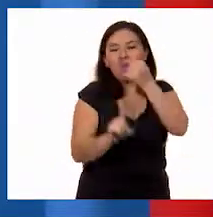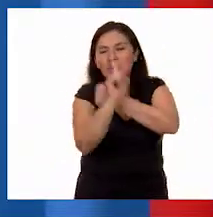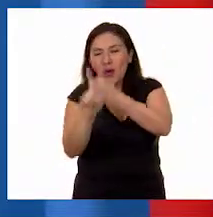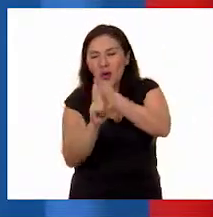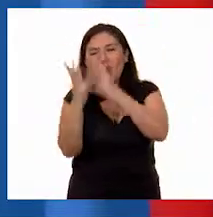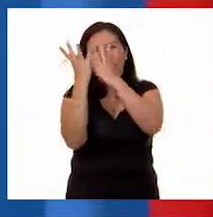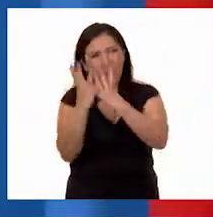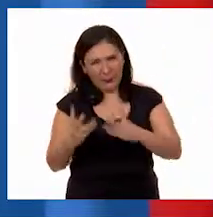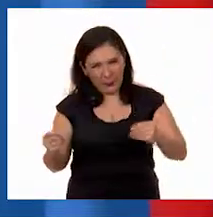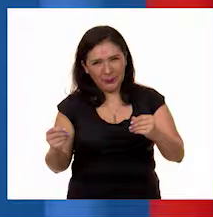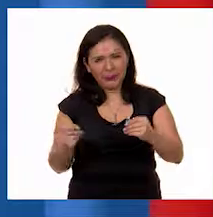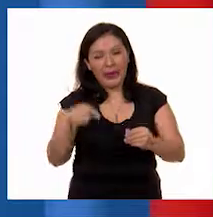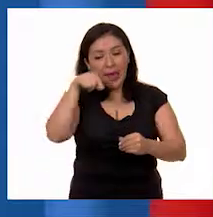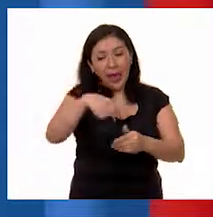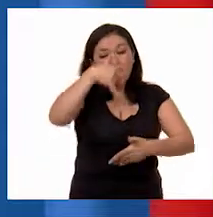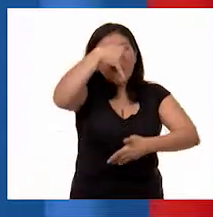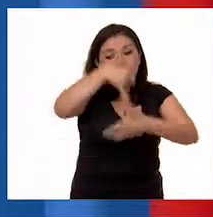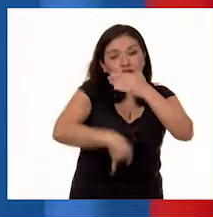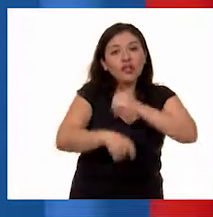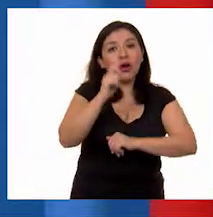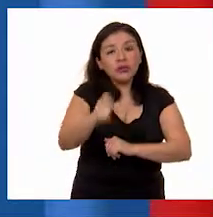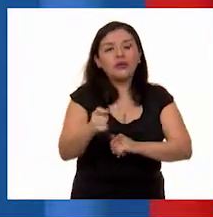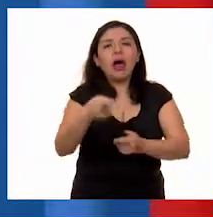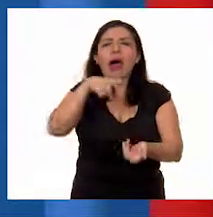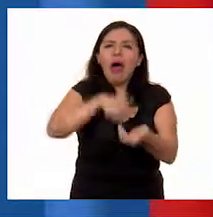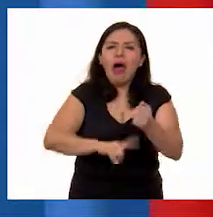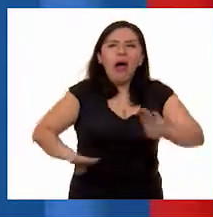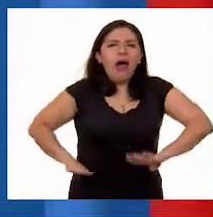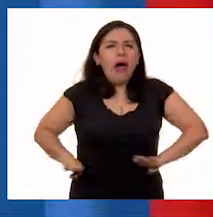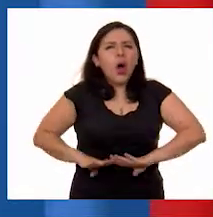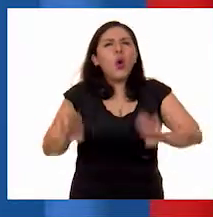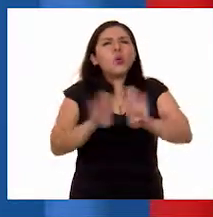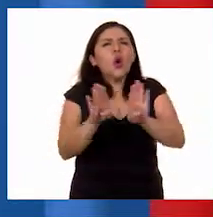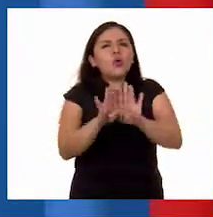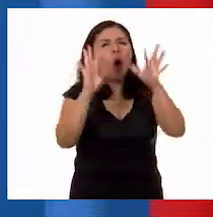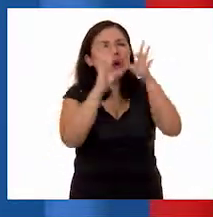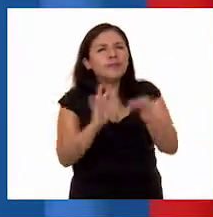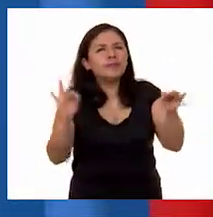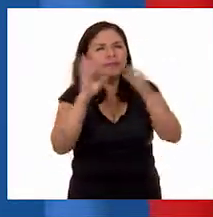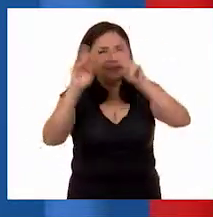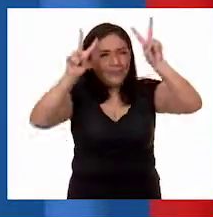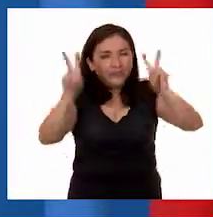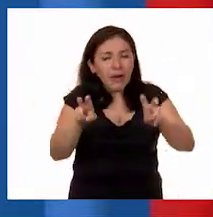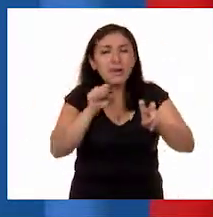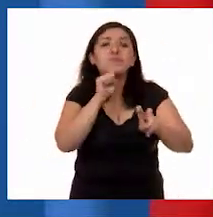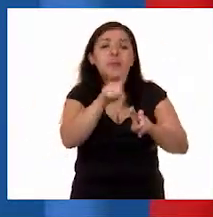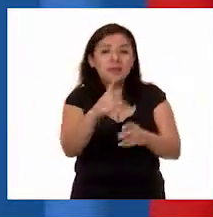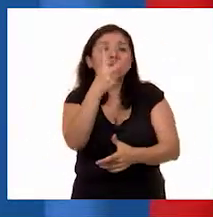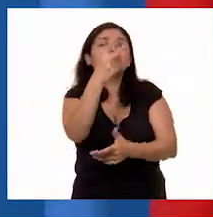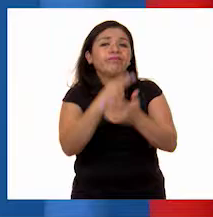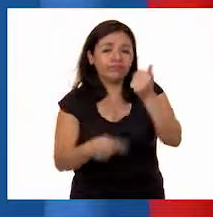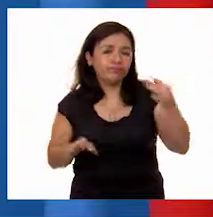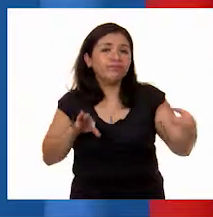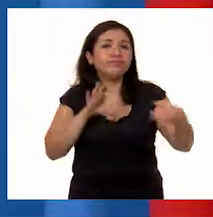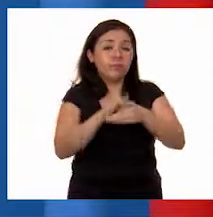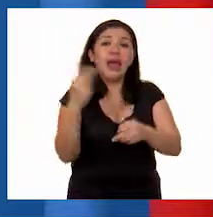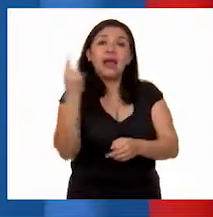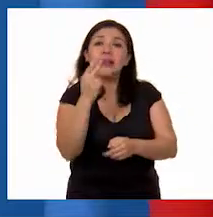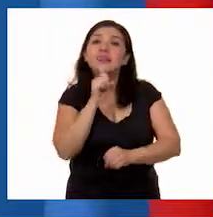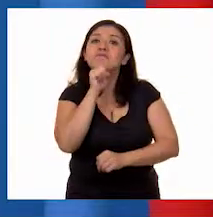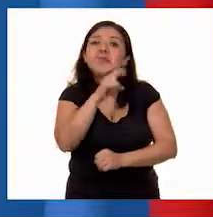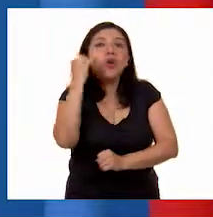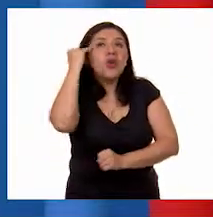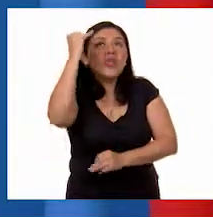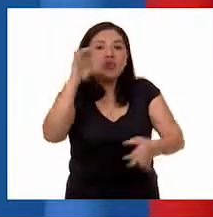desenlace, y el fondo, es decir, el contenido y cómo se aborda, están relacionados y requieren ser congruentes